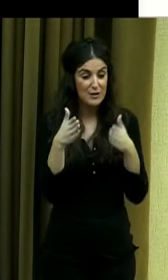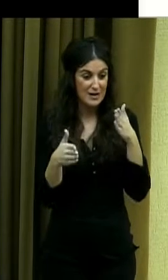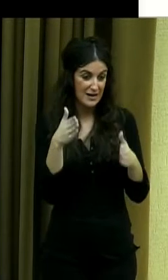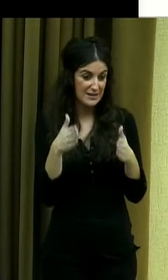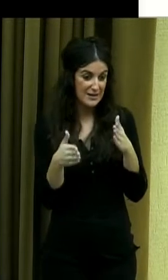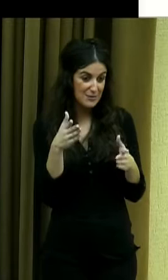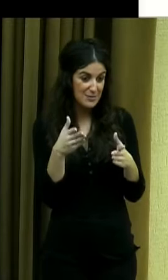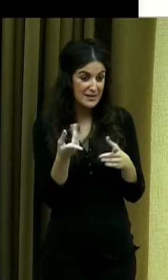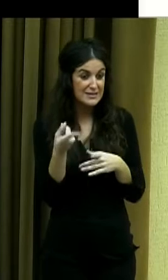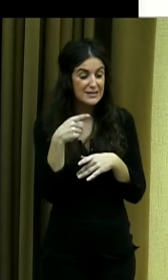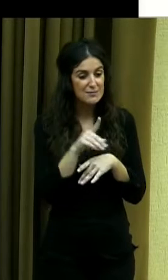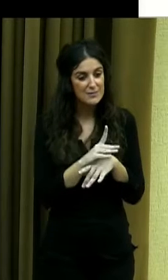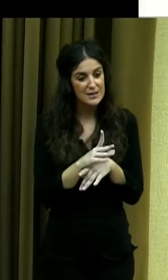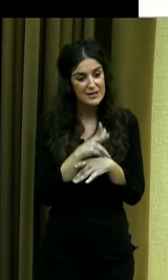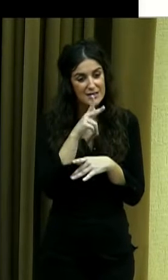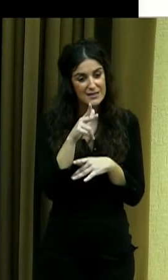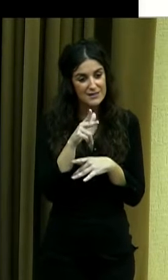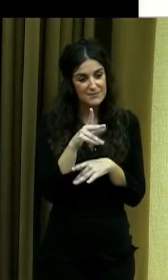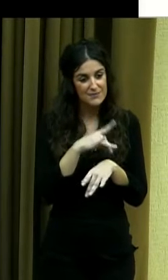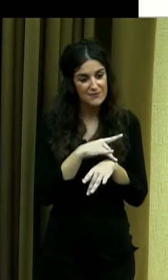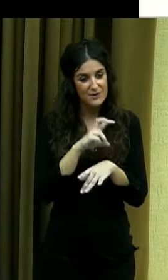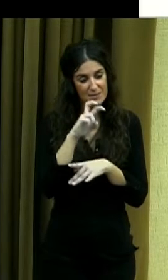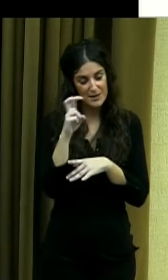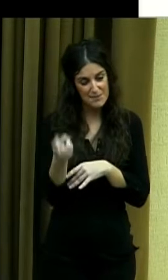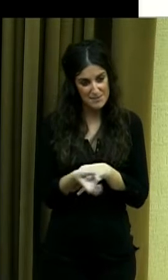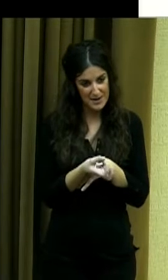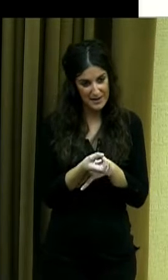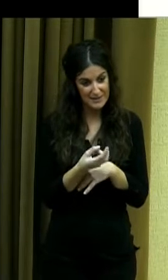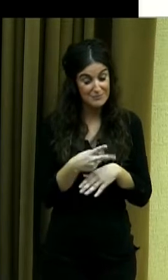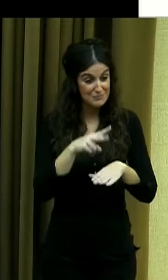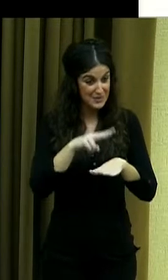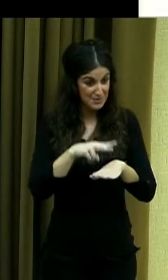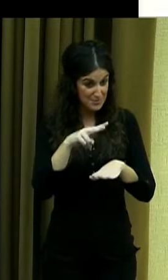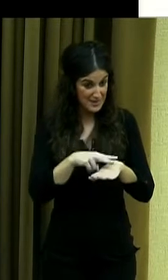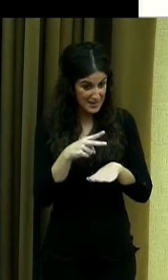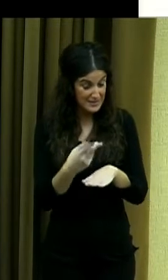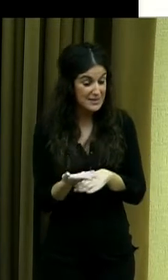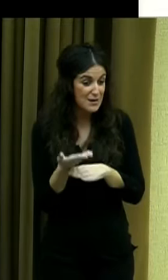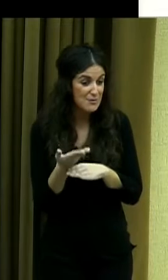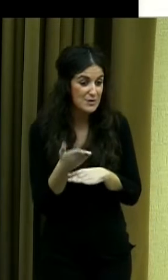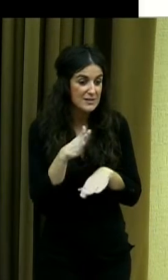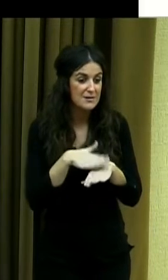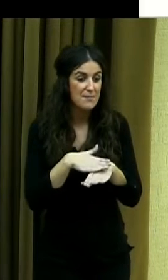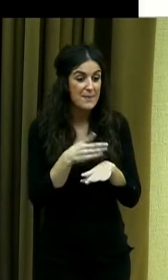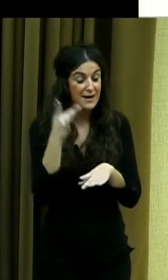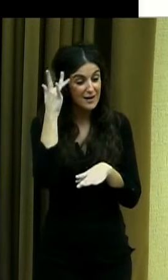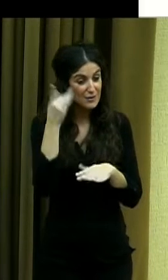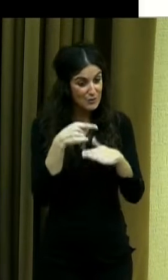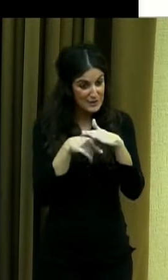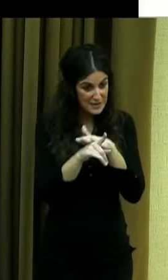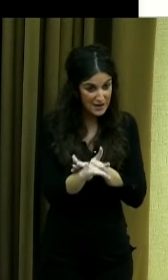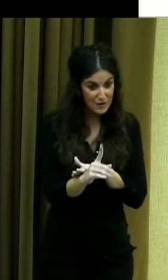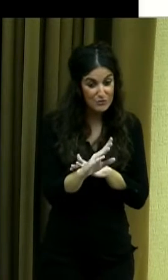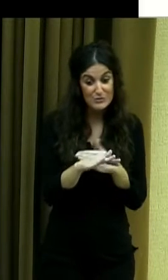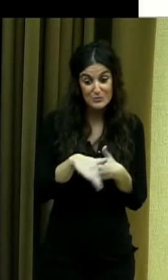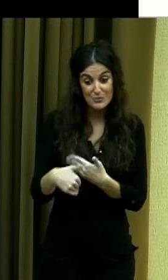la hiperbilirrubinemia, una epilepsia en la etapa neonatal, importantísima para el neurodesarrollo, Y, por